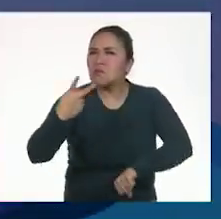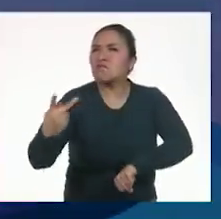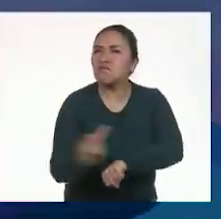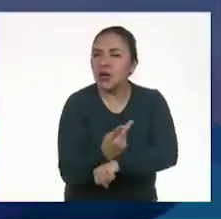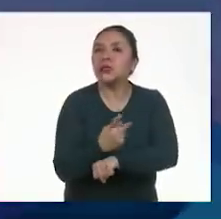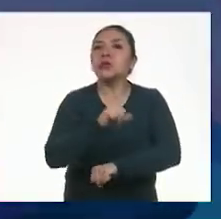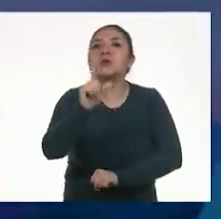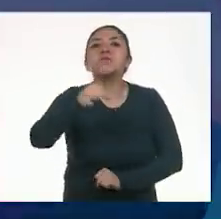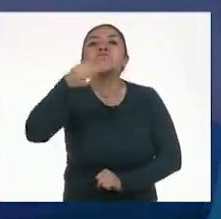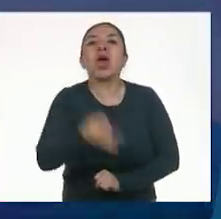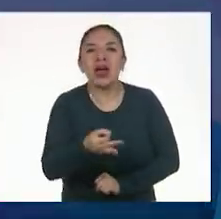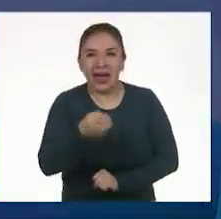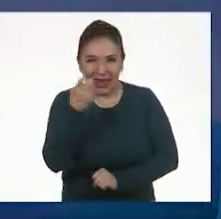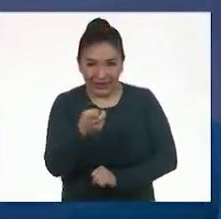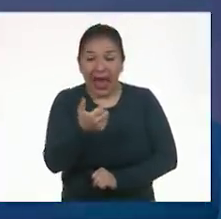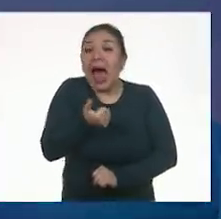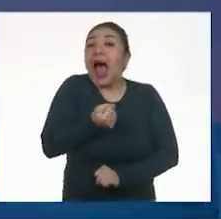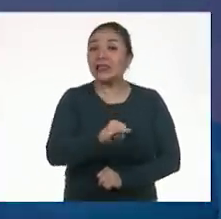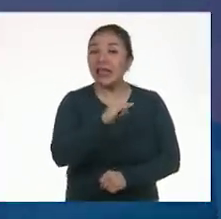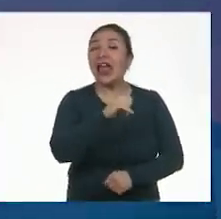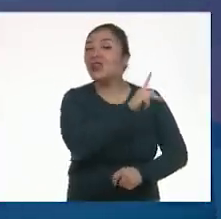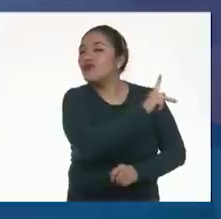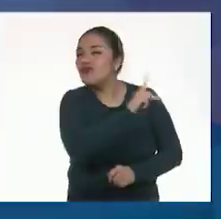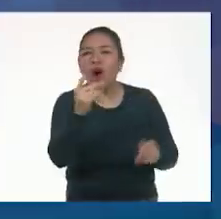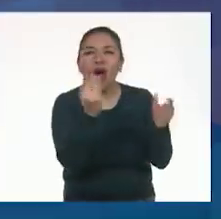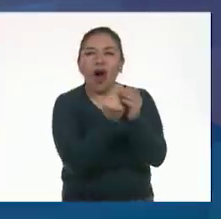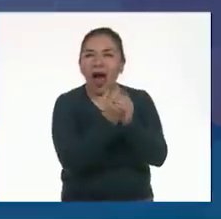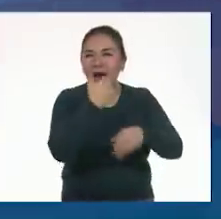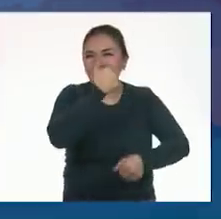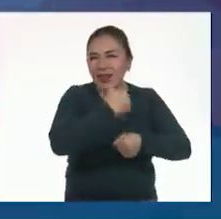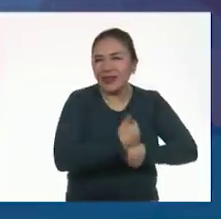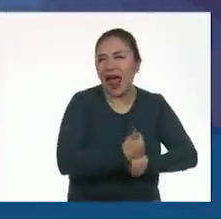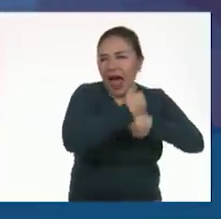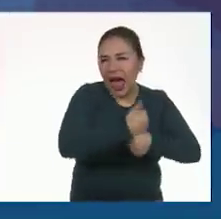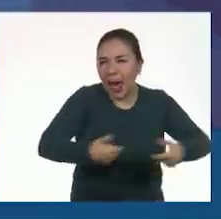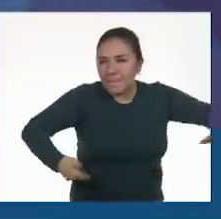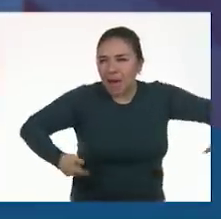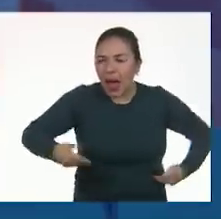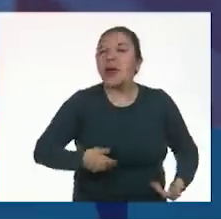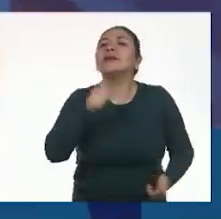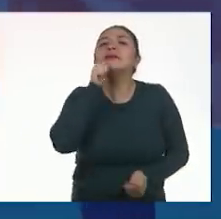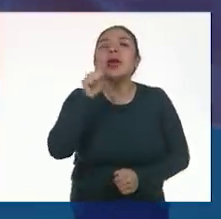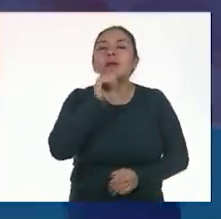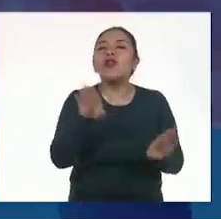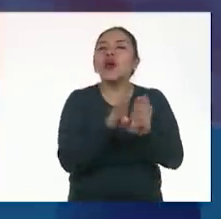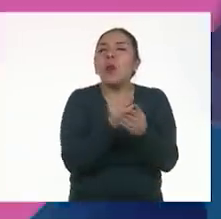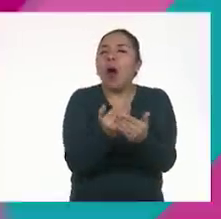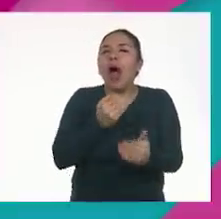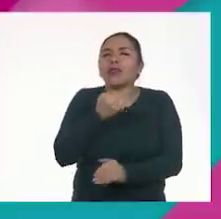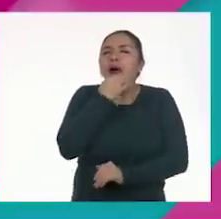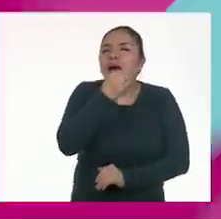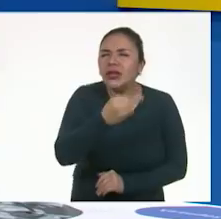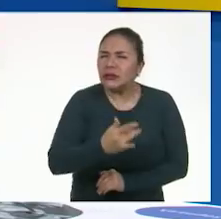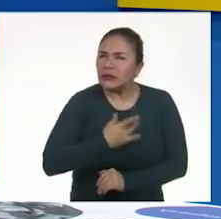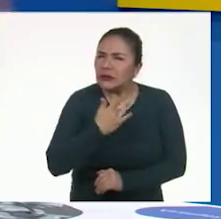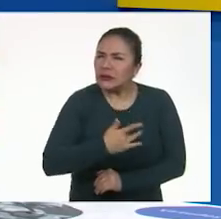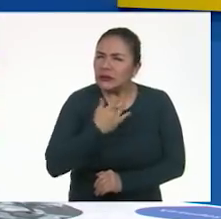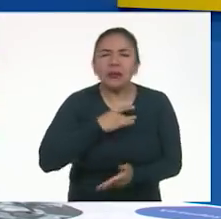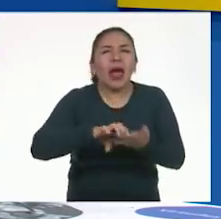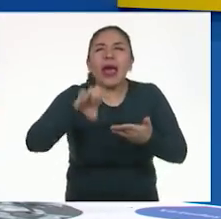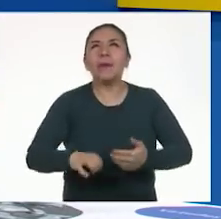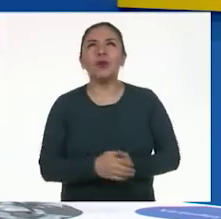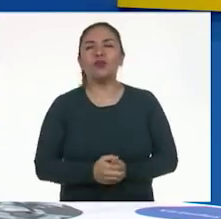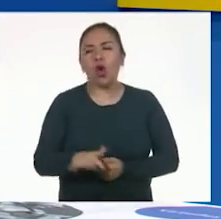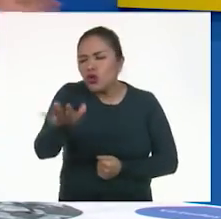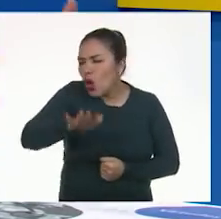en el futuro. Y las tragedias, todas las tragedias, empiezan casi siempre con un presagio. Por ejemplo, en Todos eran